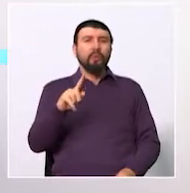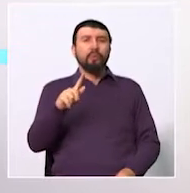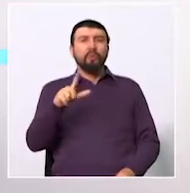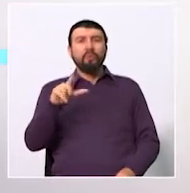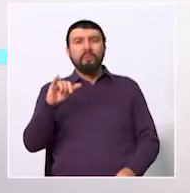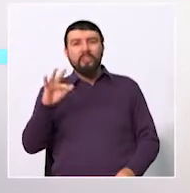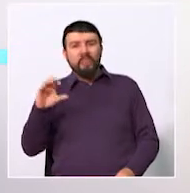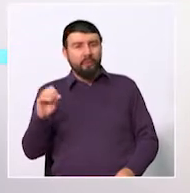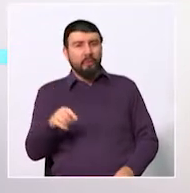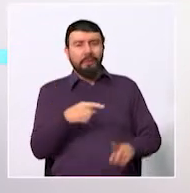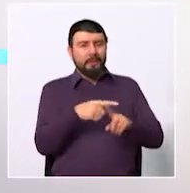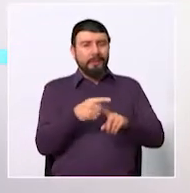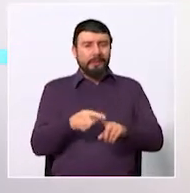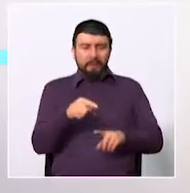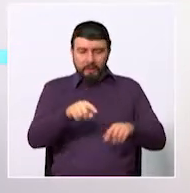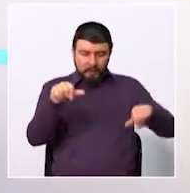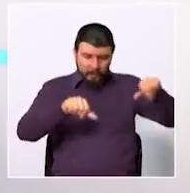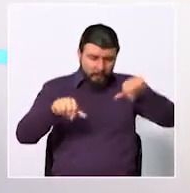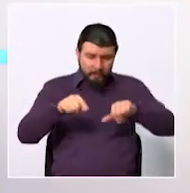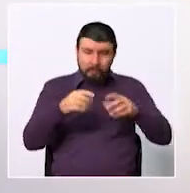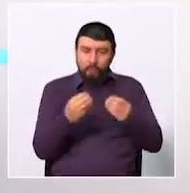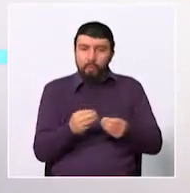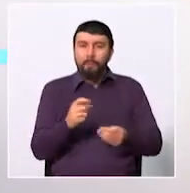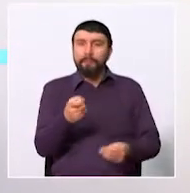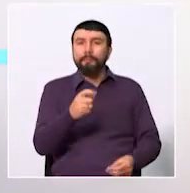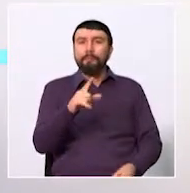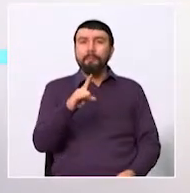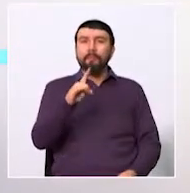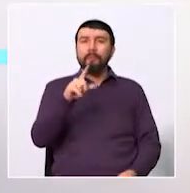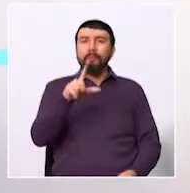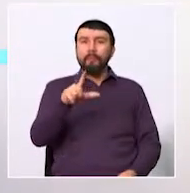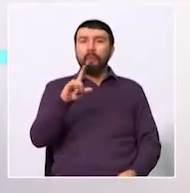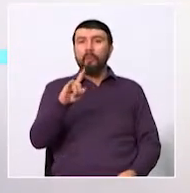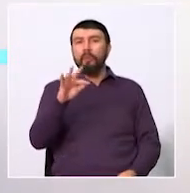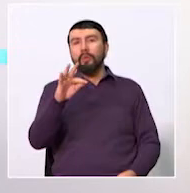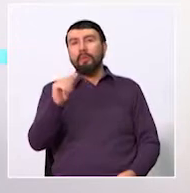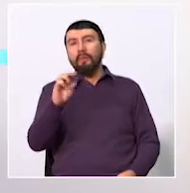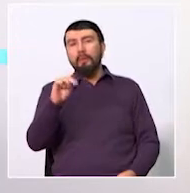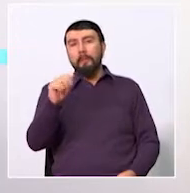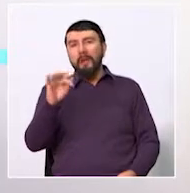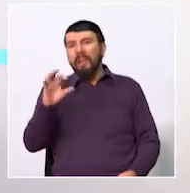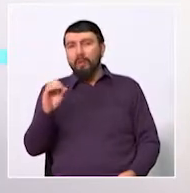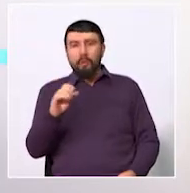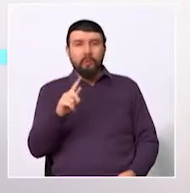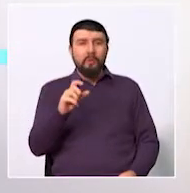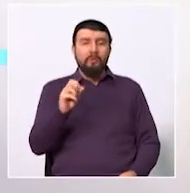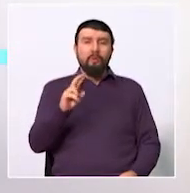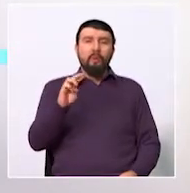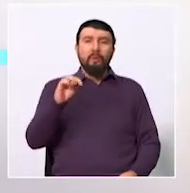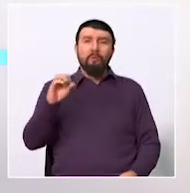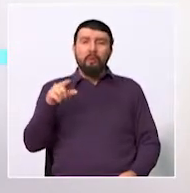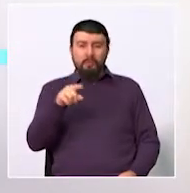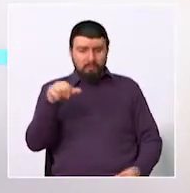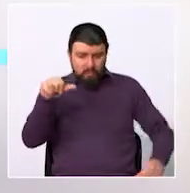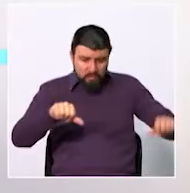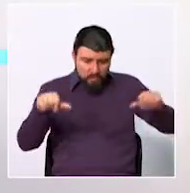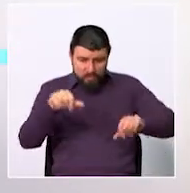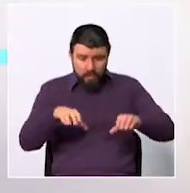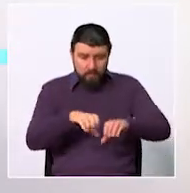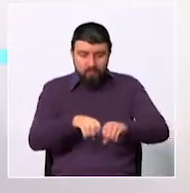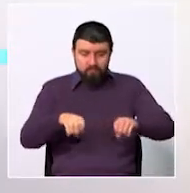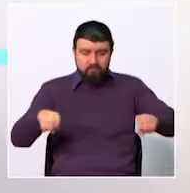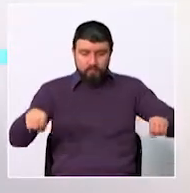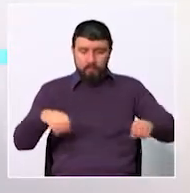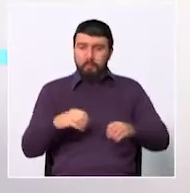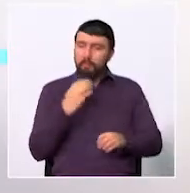cantidad de sustancias glutamato monosódico formol es bueno todo lo que puedan imaginar que tienen porque es que a mí me asombra